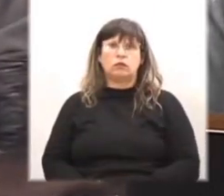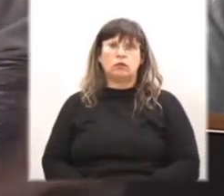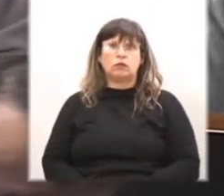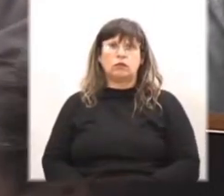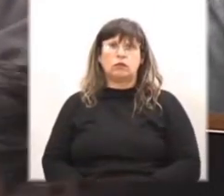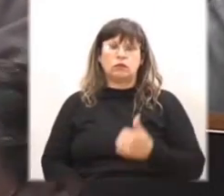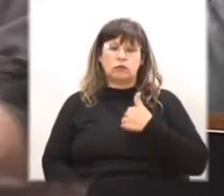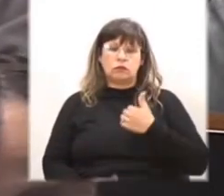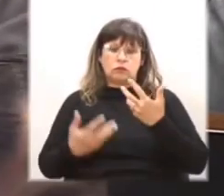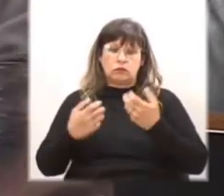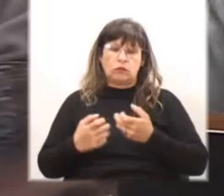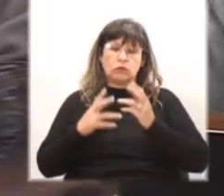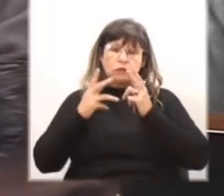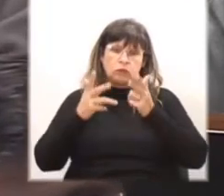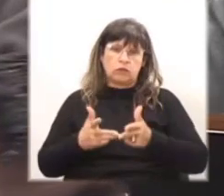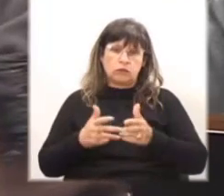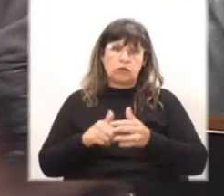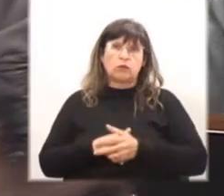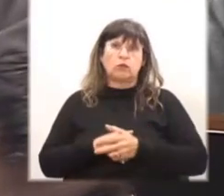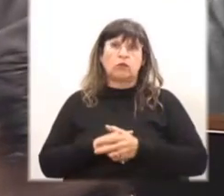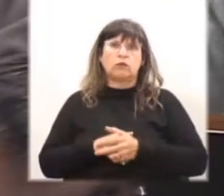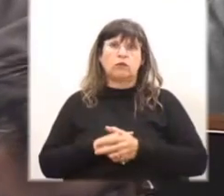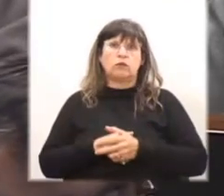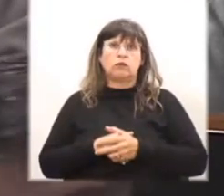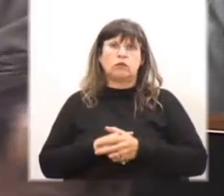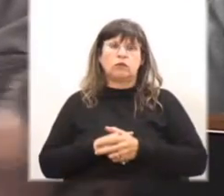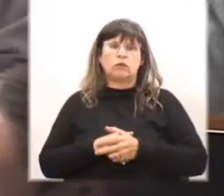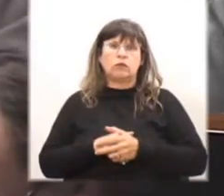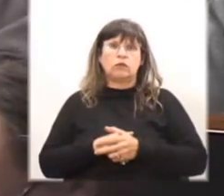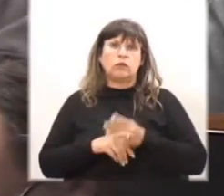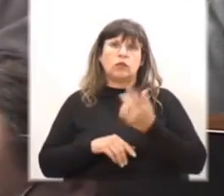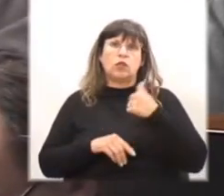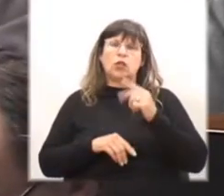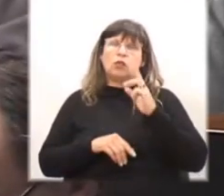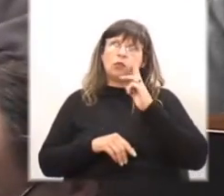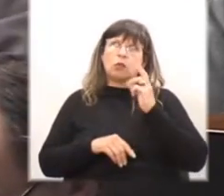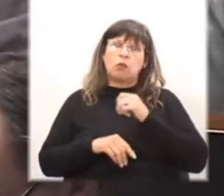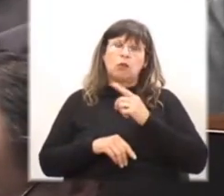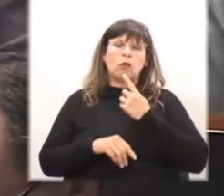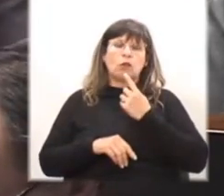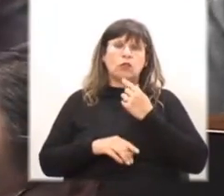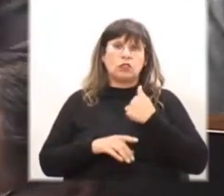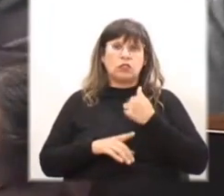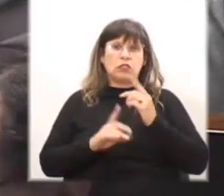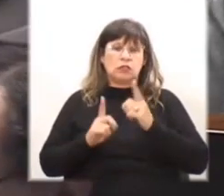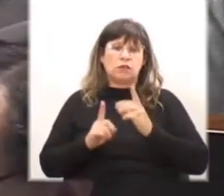quiero decirle y hacer una consideración política también, de las que